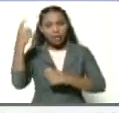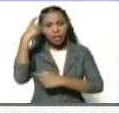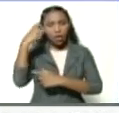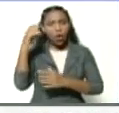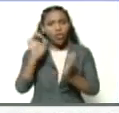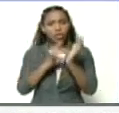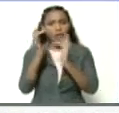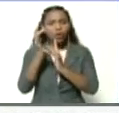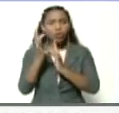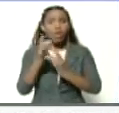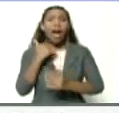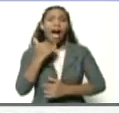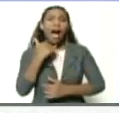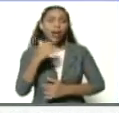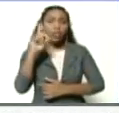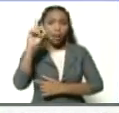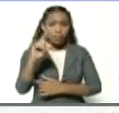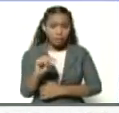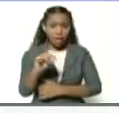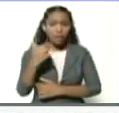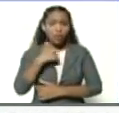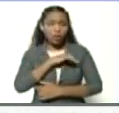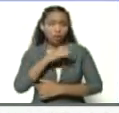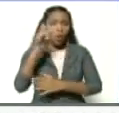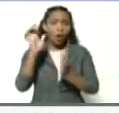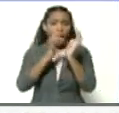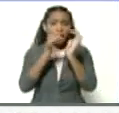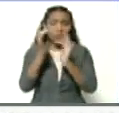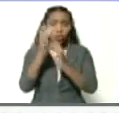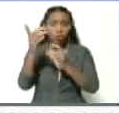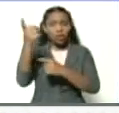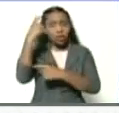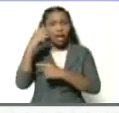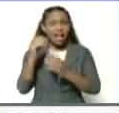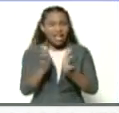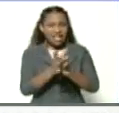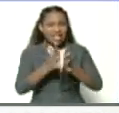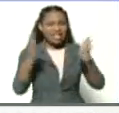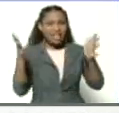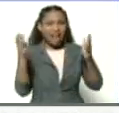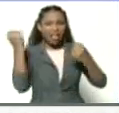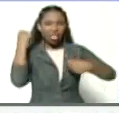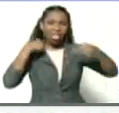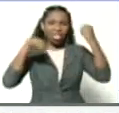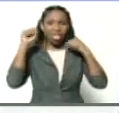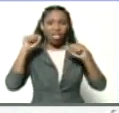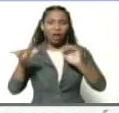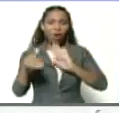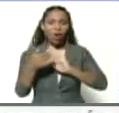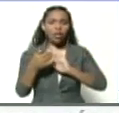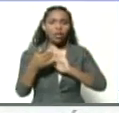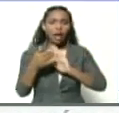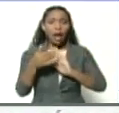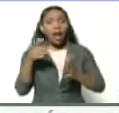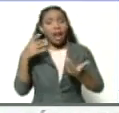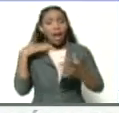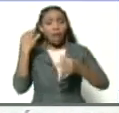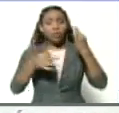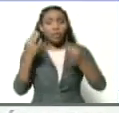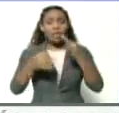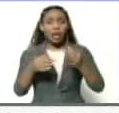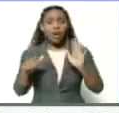Si algo también es nuestro Señor Jesucristo, un gran rebelde contra la injusticia, contra los mercaderes